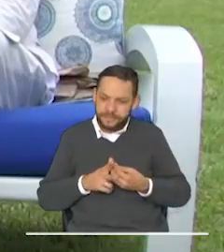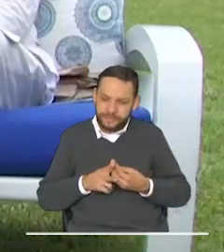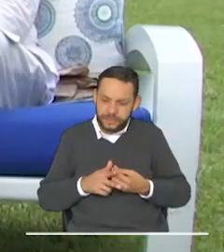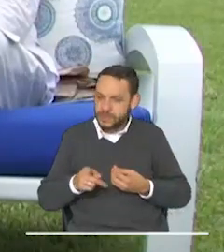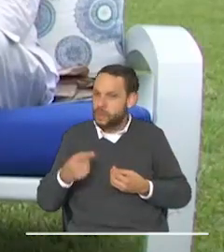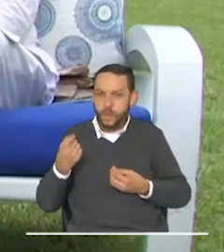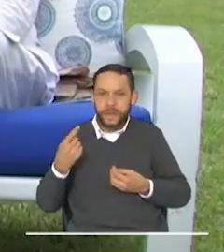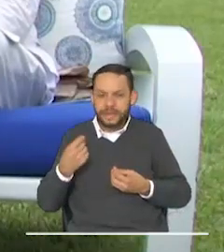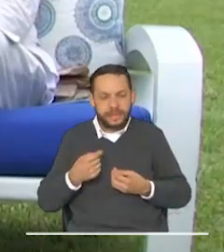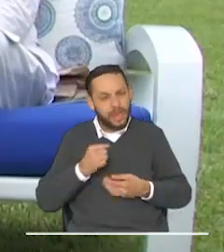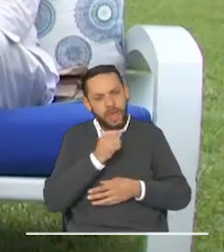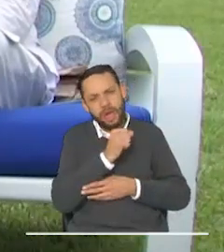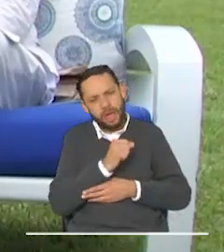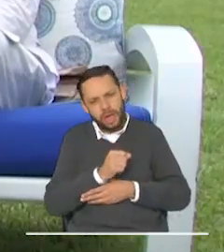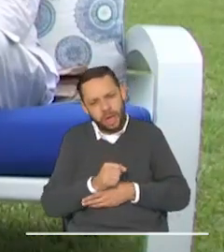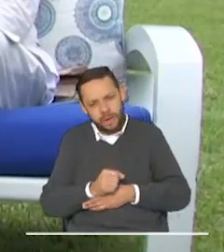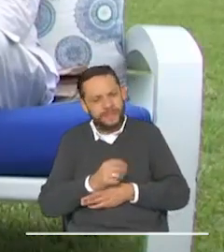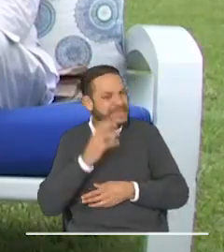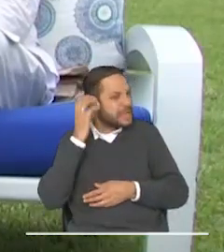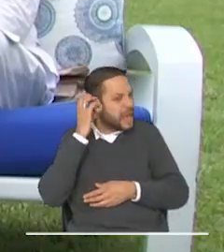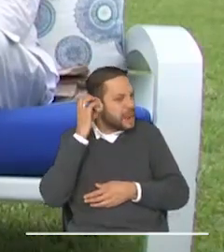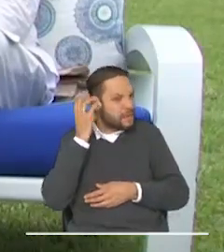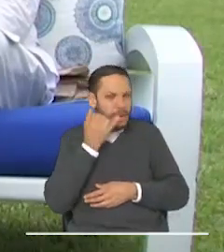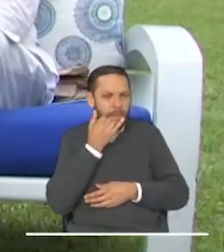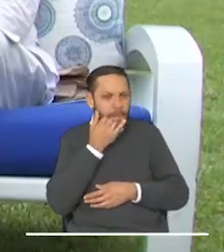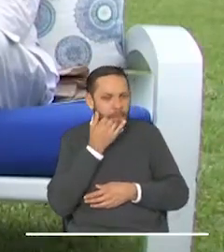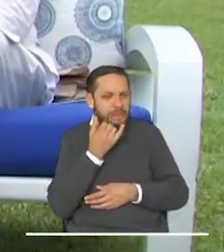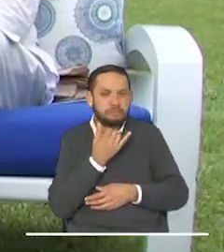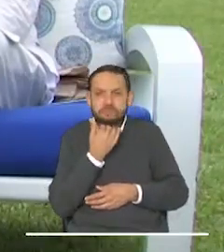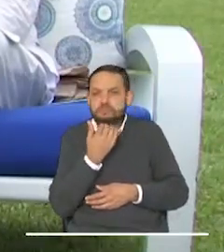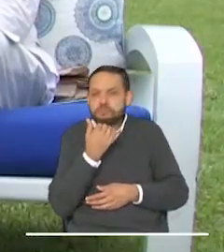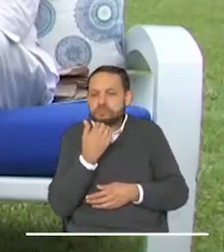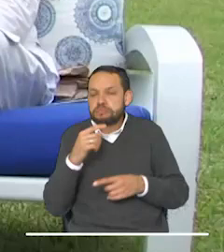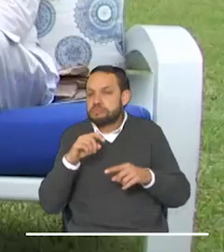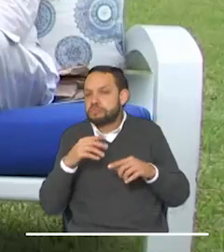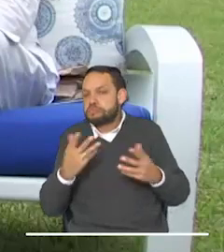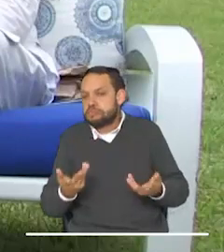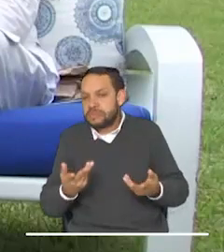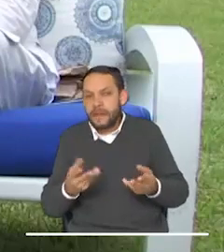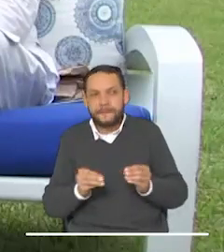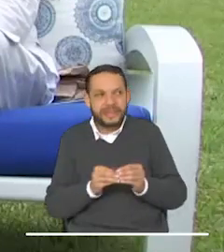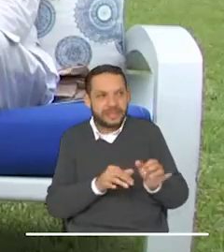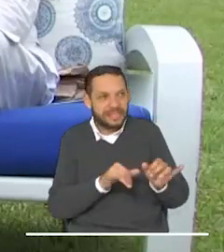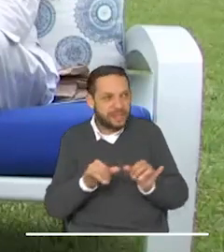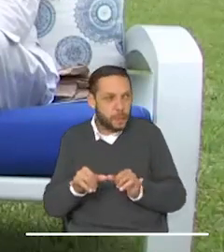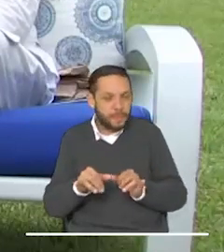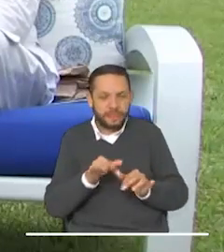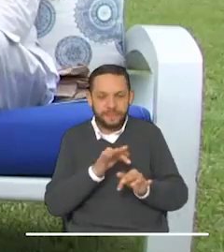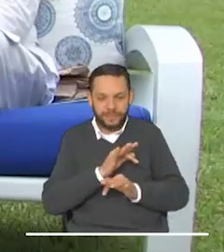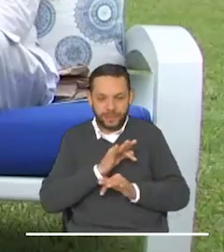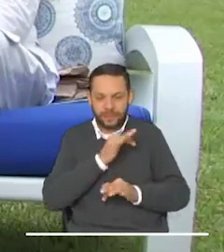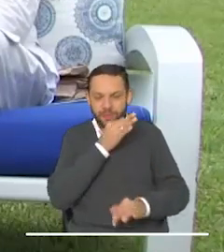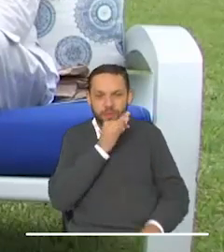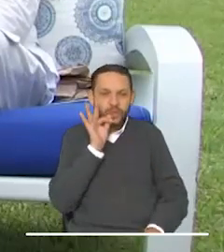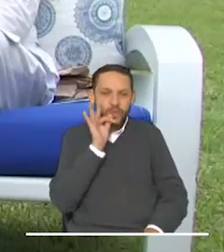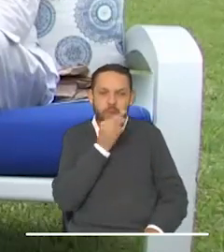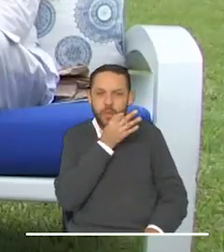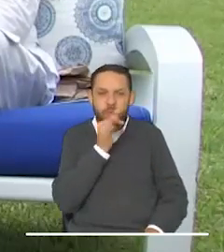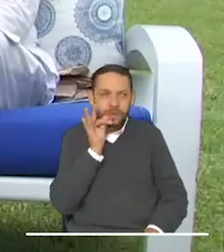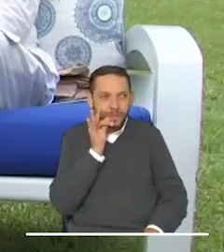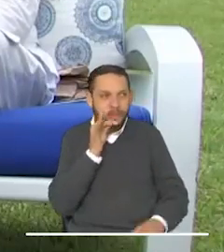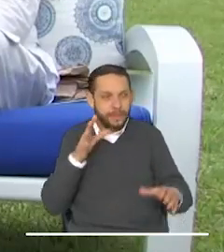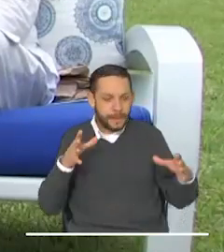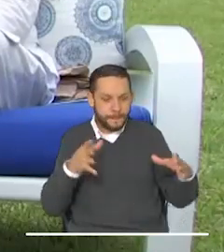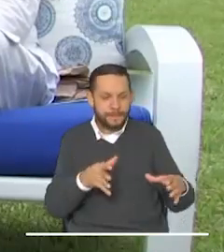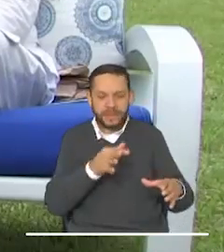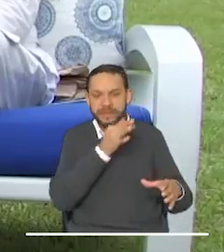desde sus desde su cerebro que es una cosa que se puede explicar básicamente con pasteles como lo explican la doctora Ángela Miren el